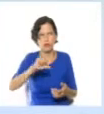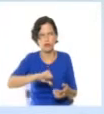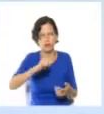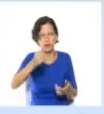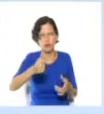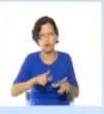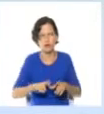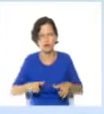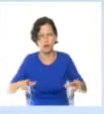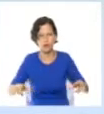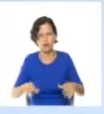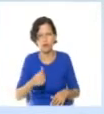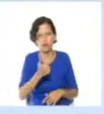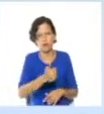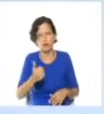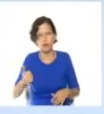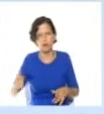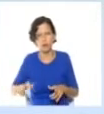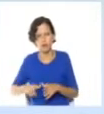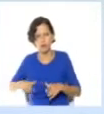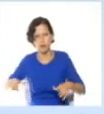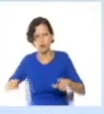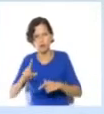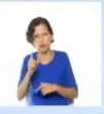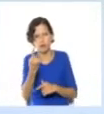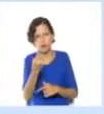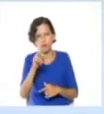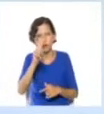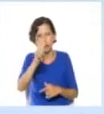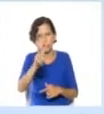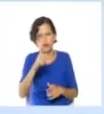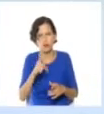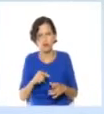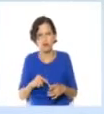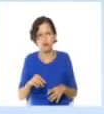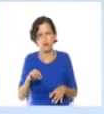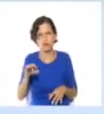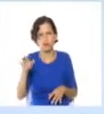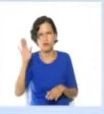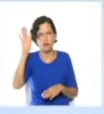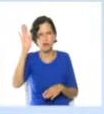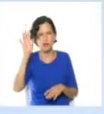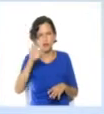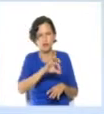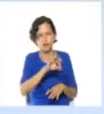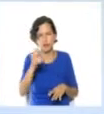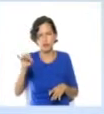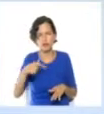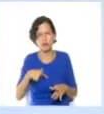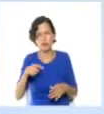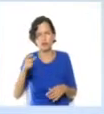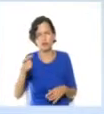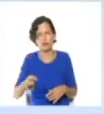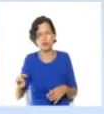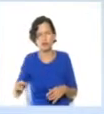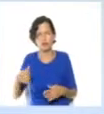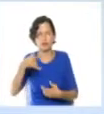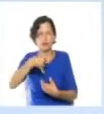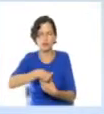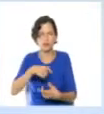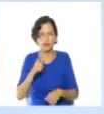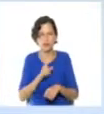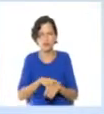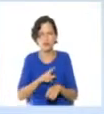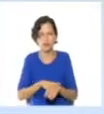en cada una de nuestras aulas 1 o 2 representantes que sean los candidatos. Luego podemos entonces pedirle a esos candidatos o dar un